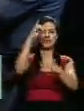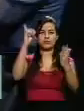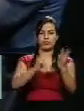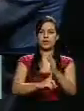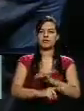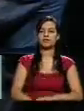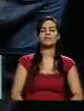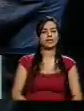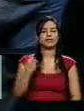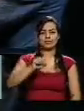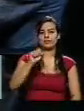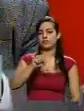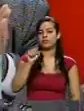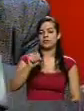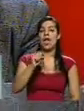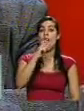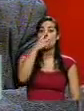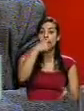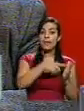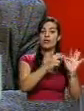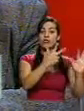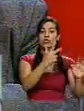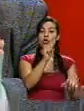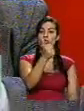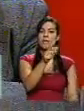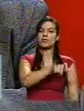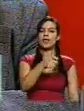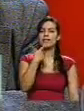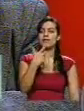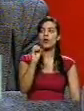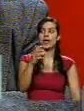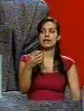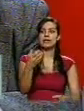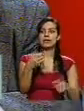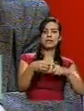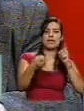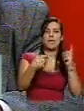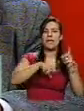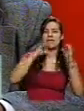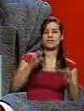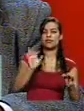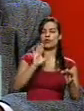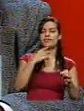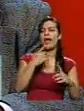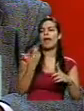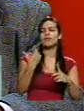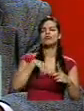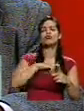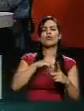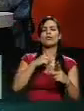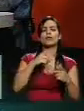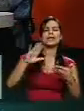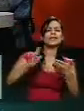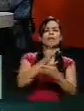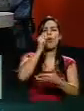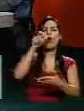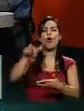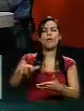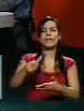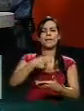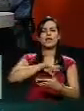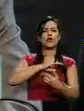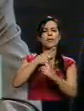abre, va la lucha y la ruptura de frente, va por la mitad de la calle. Pues. Carrero, pero el 19 de abril de 1810, ¿se puede